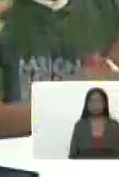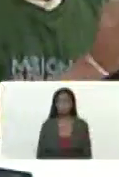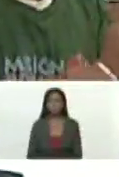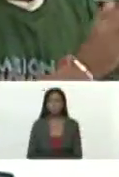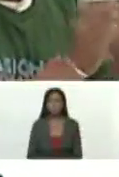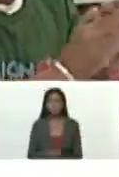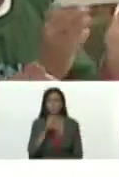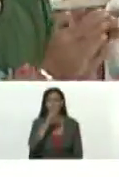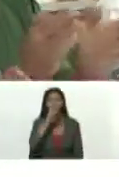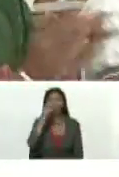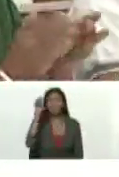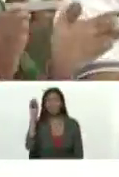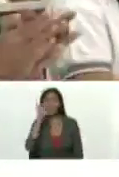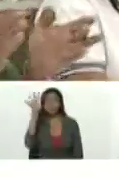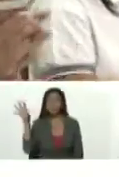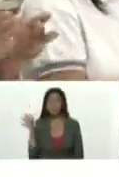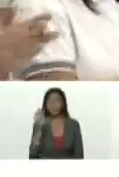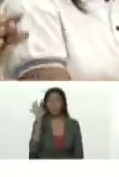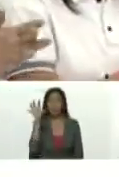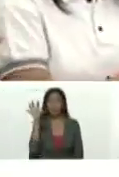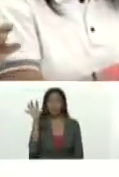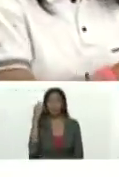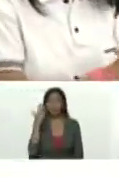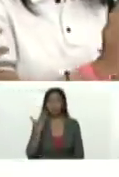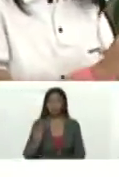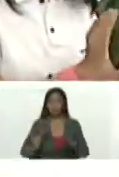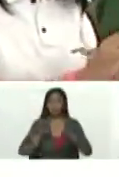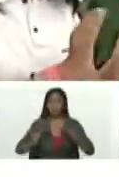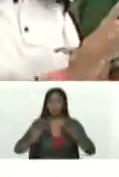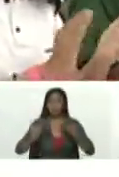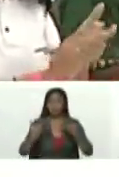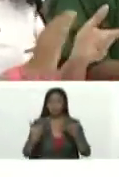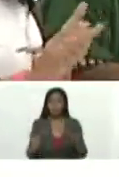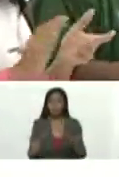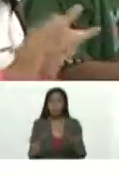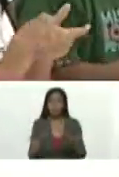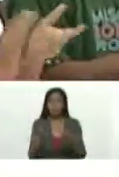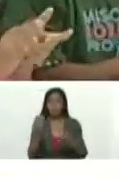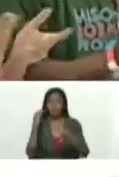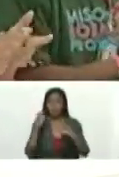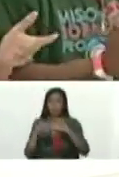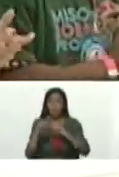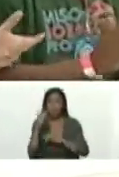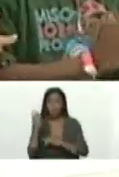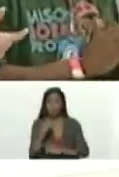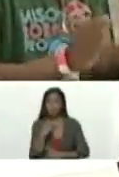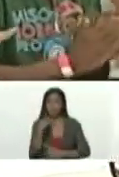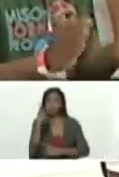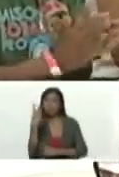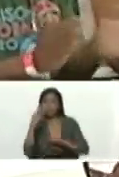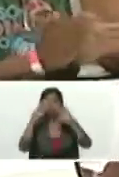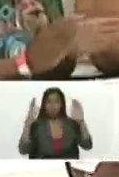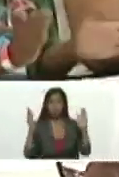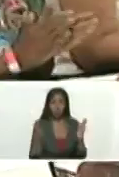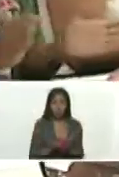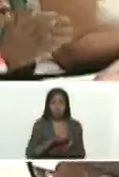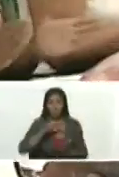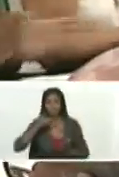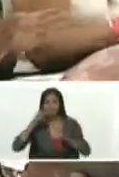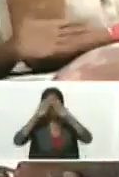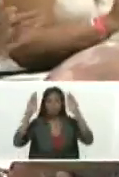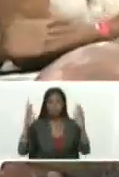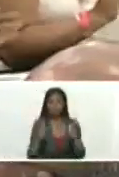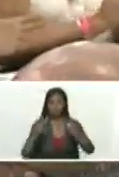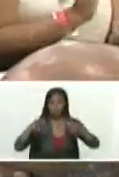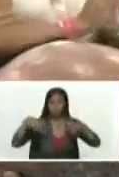120 países, dando su mensaje en una sola voz para un mundo mejor, para un mundo